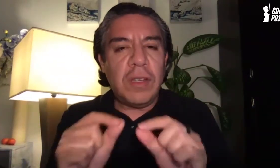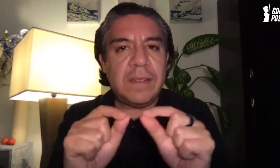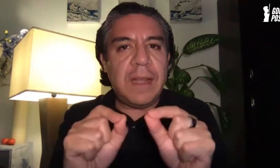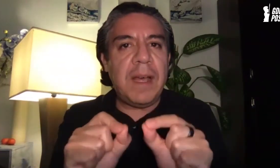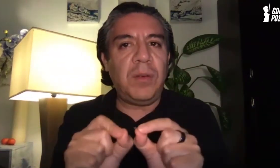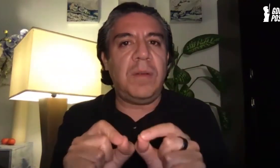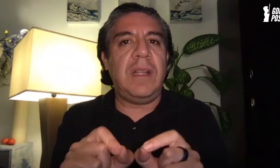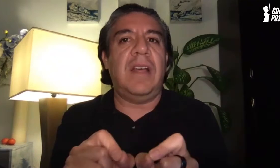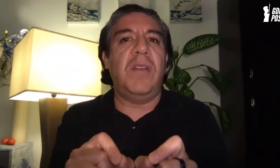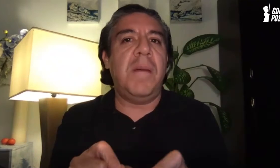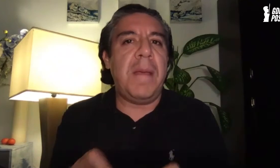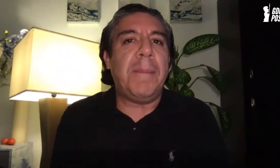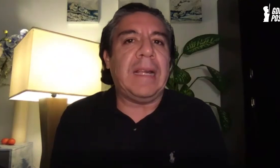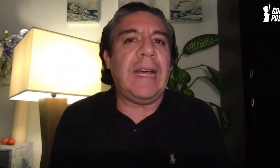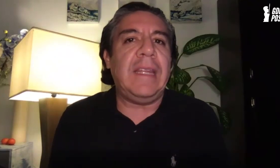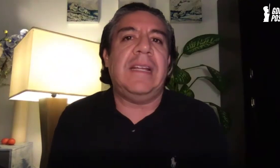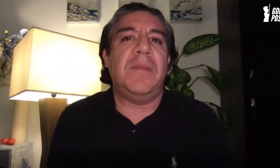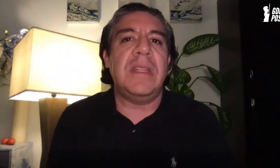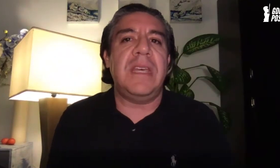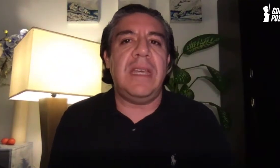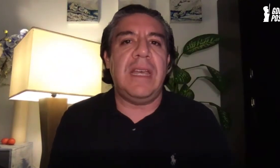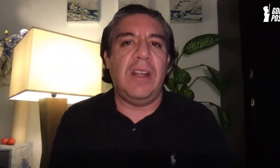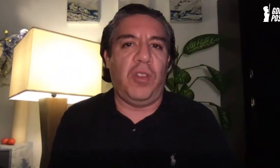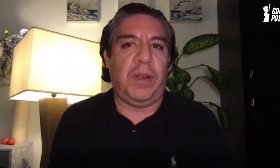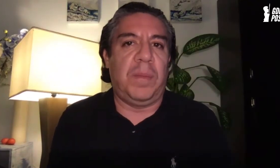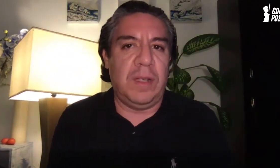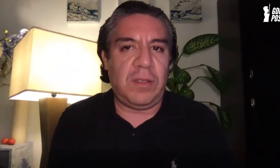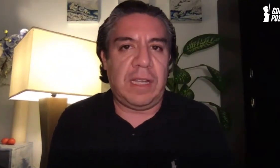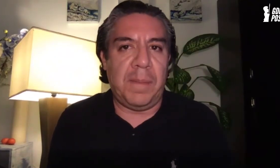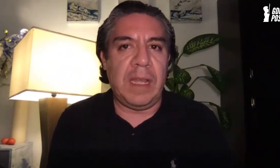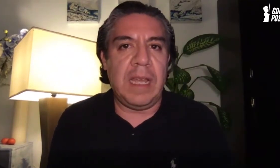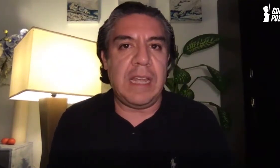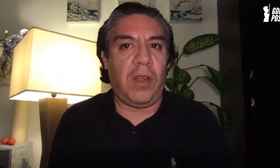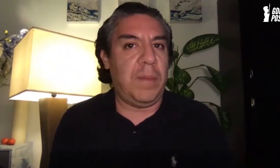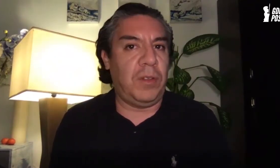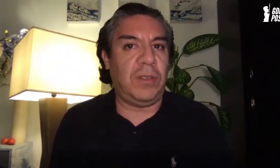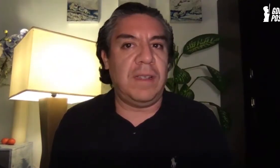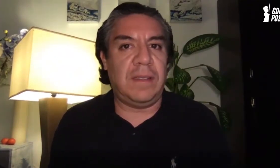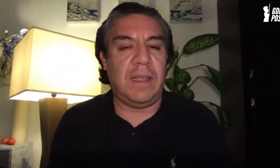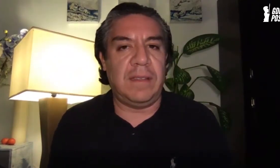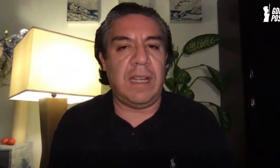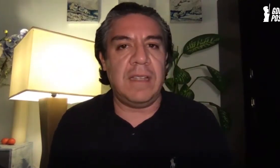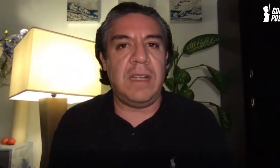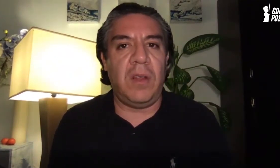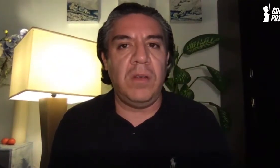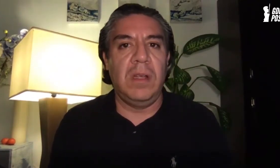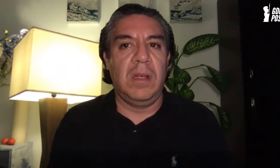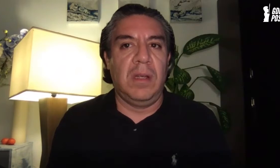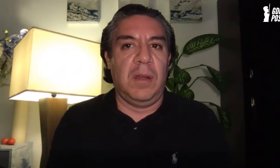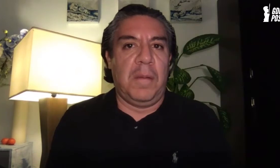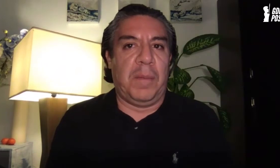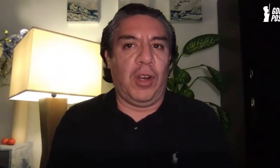yo creo que este tema justamente de la gasolina va a impactar directamente en los presupuestos de campaña y en lo que de pronto se tenía